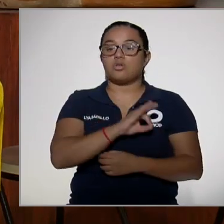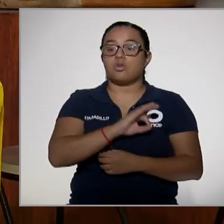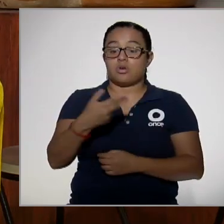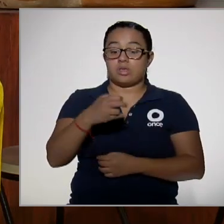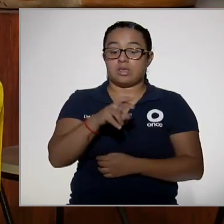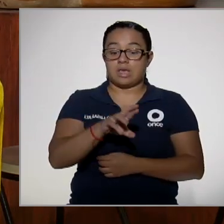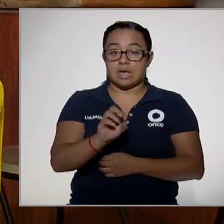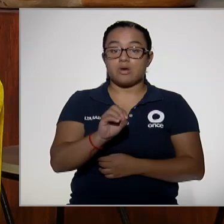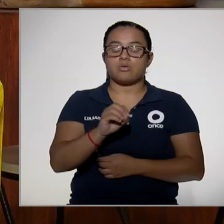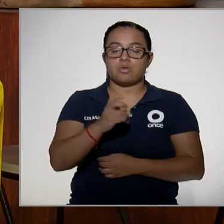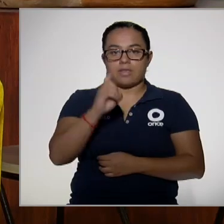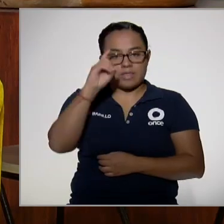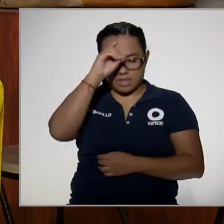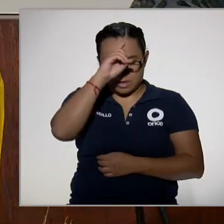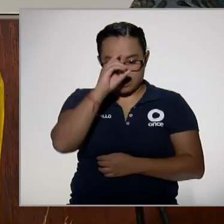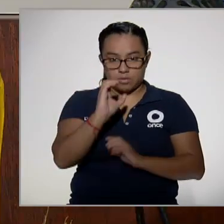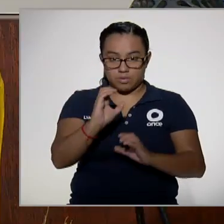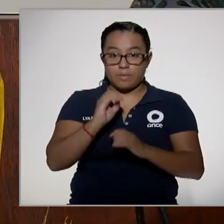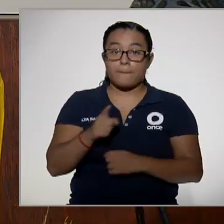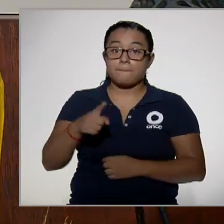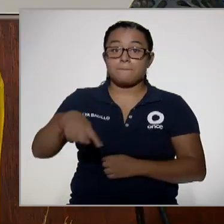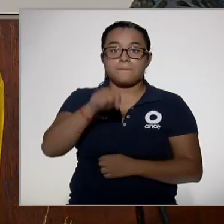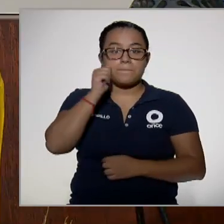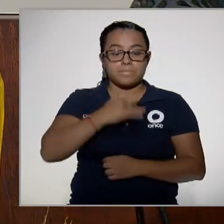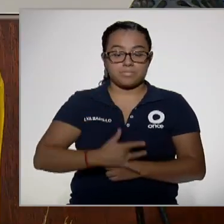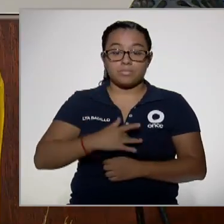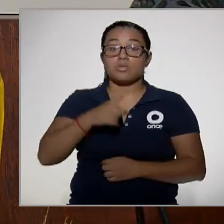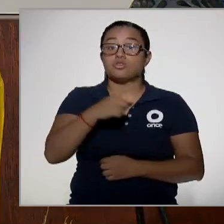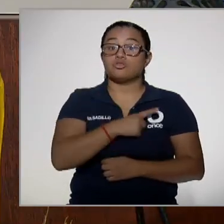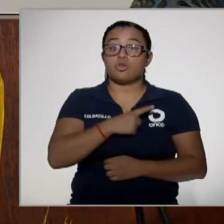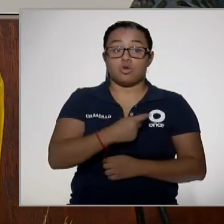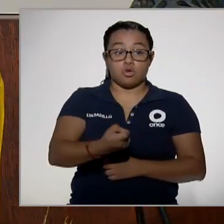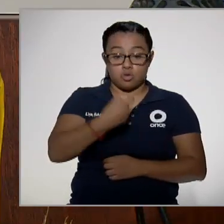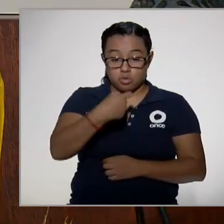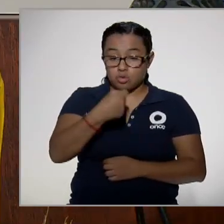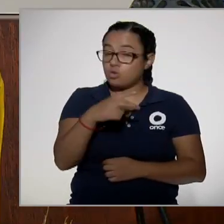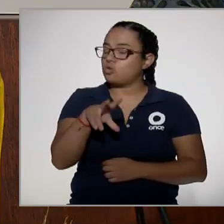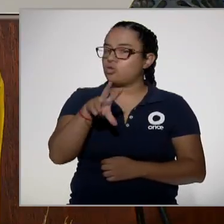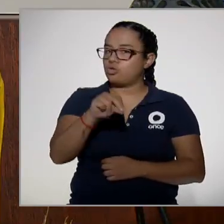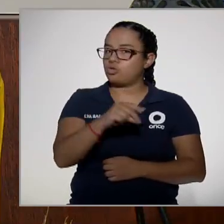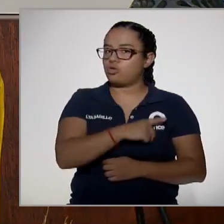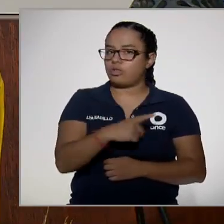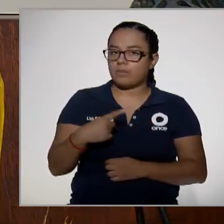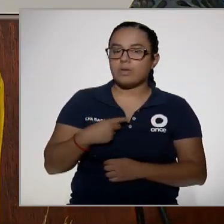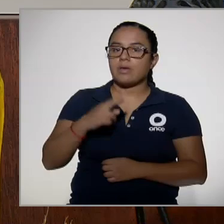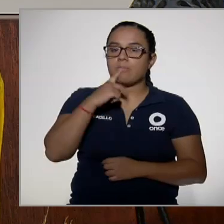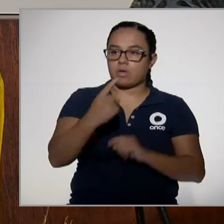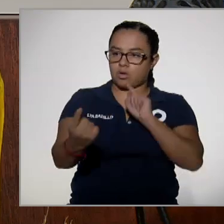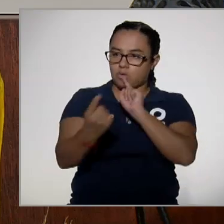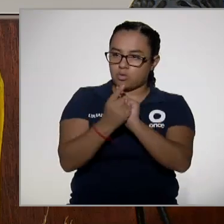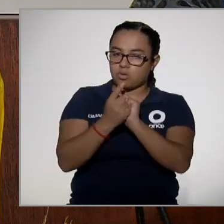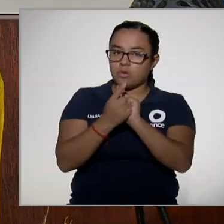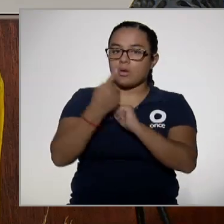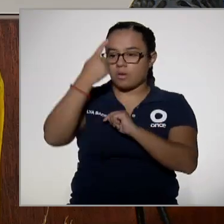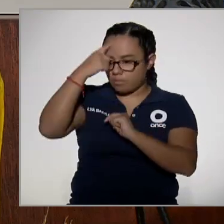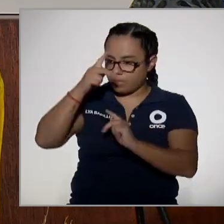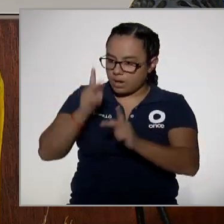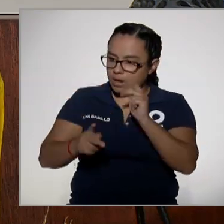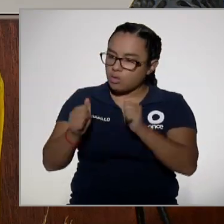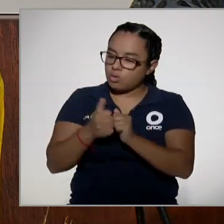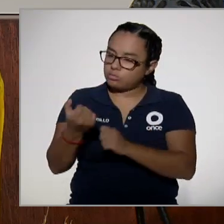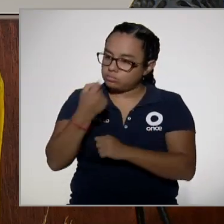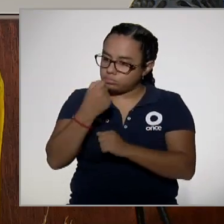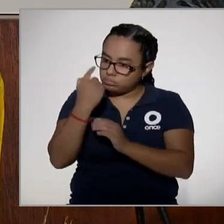condiciona la anemia por eso ojo los gastroenterólogos les decimos no se automediquen con ya saben cuáles medicamentos vengan a saber porque los vamos a tratar de llevar a la dosis mínima